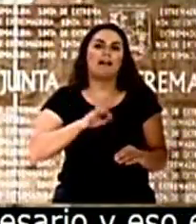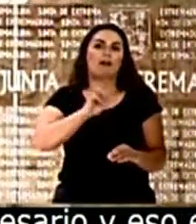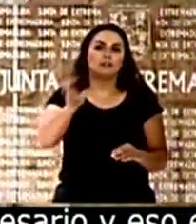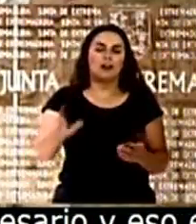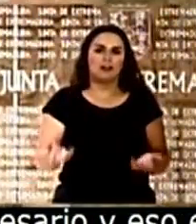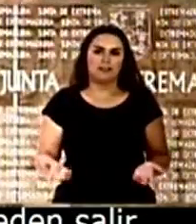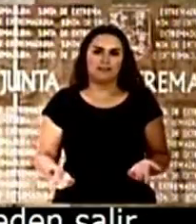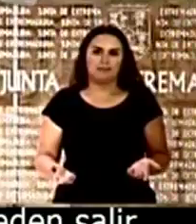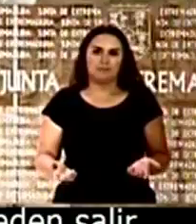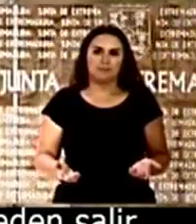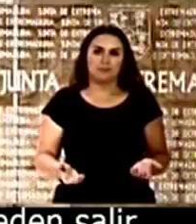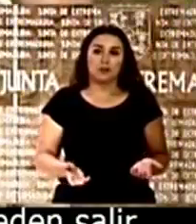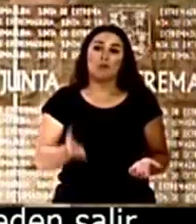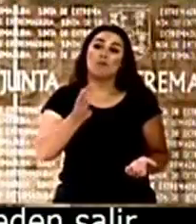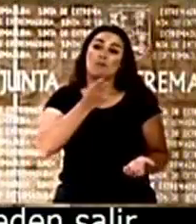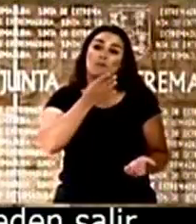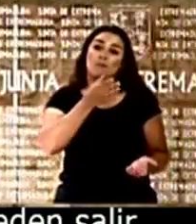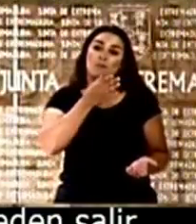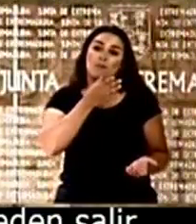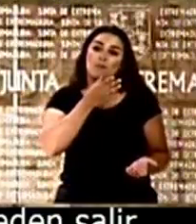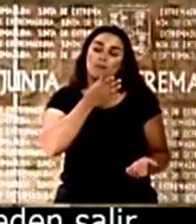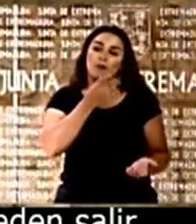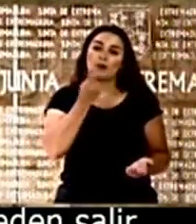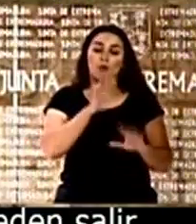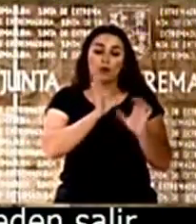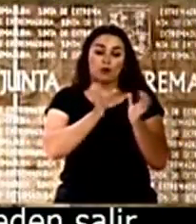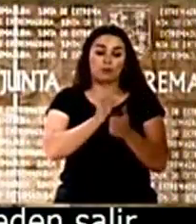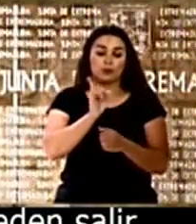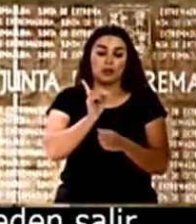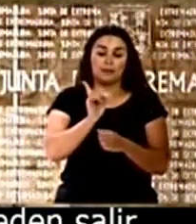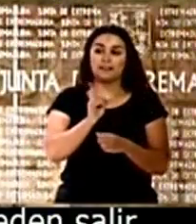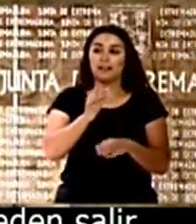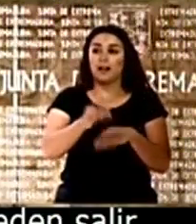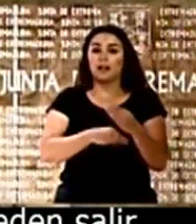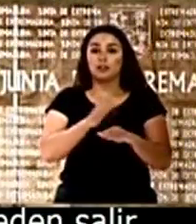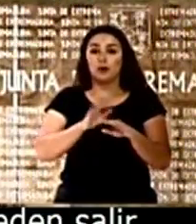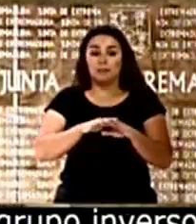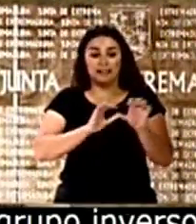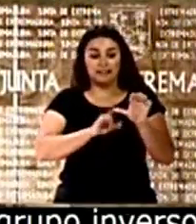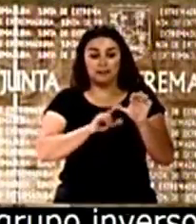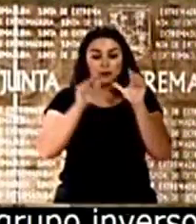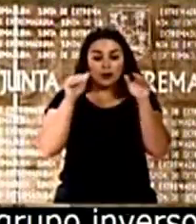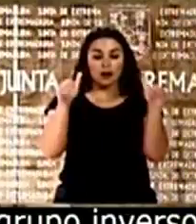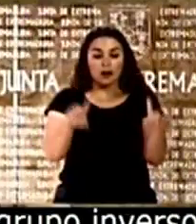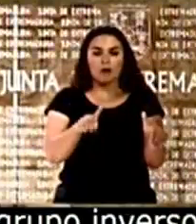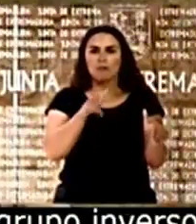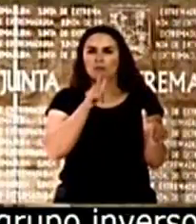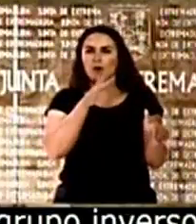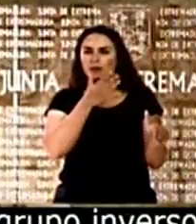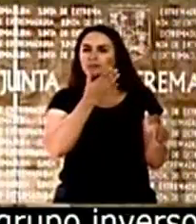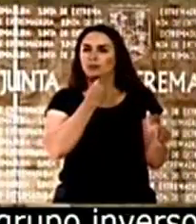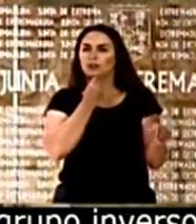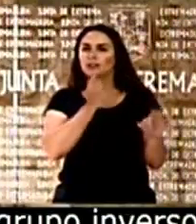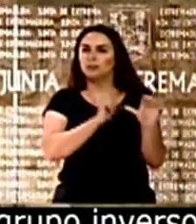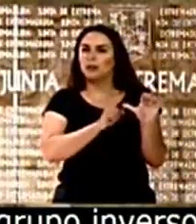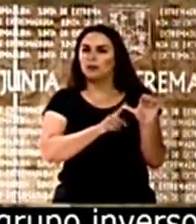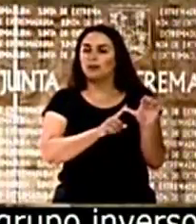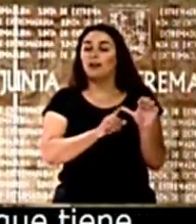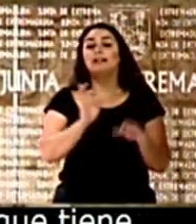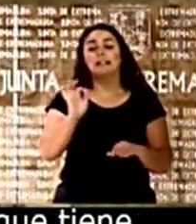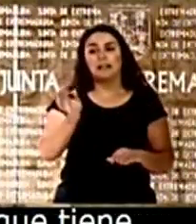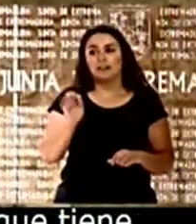porque como no hay solo un grupo inversor que haya mirado a Extremadura por el atractivo que tiene Extremadura, que lo tiene. Y es